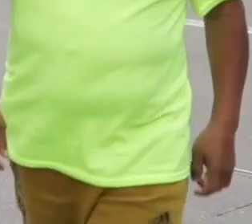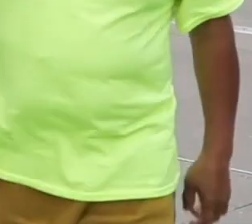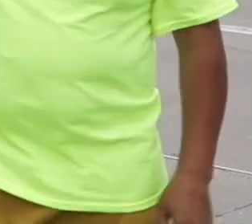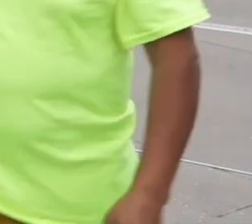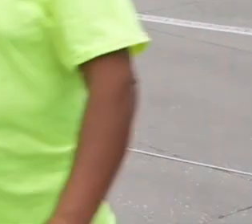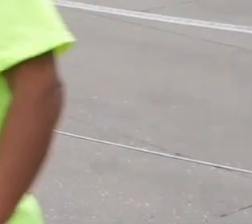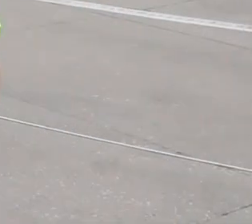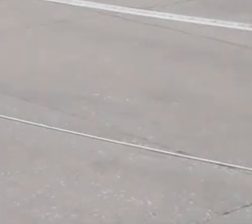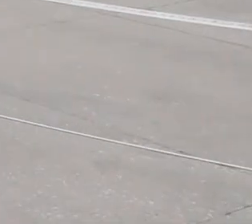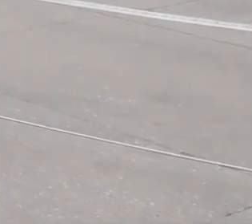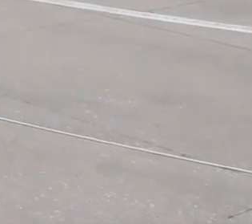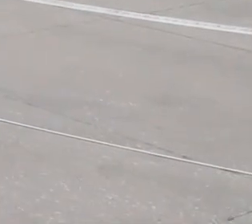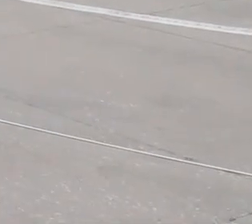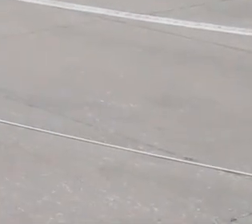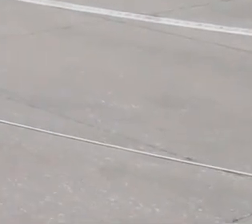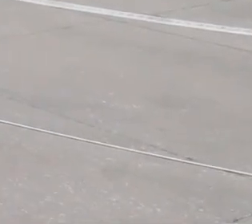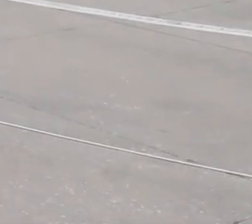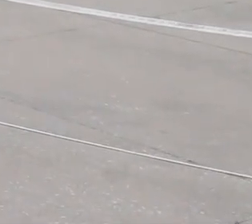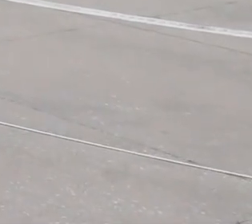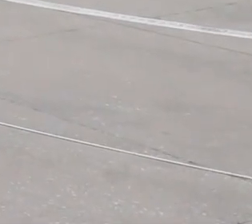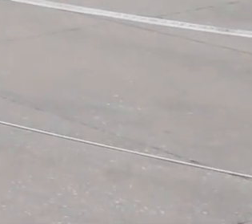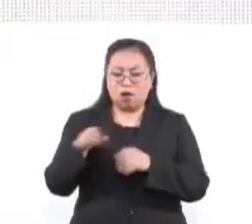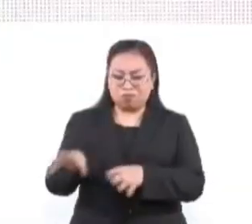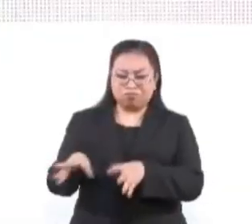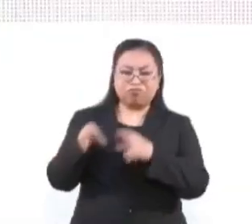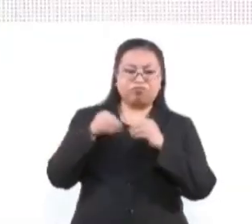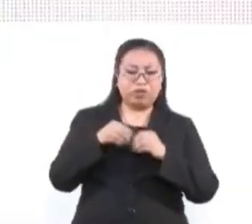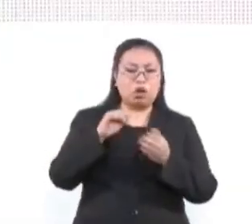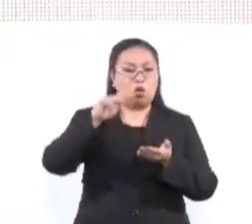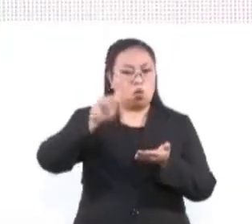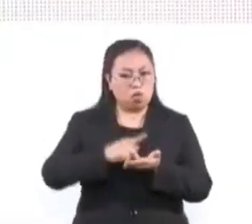Carrión y compañía, que después se retoma